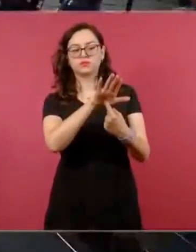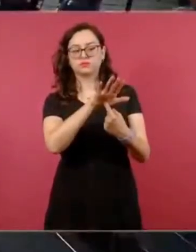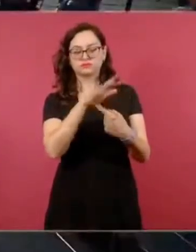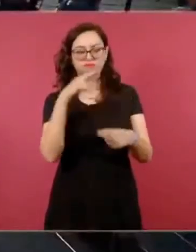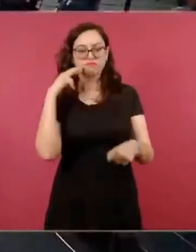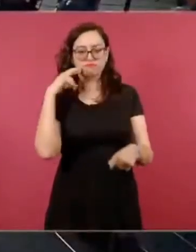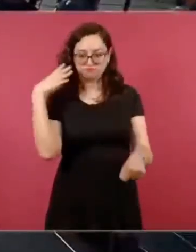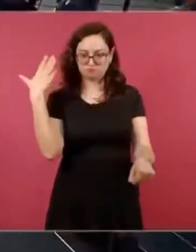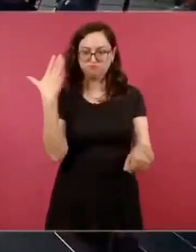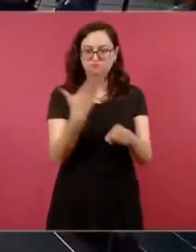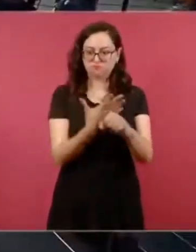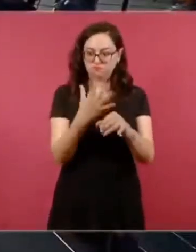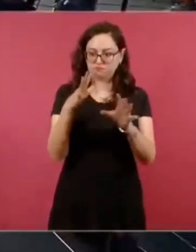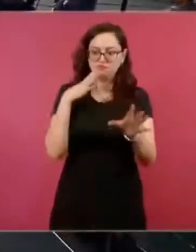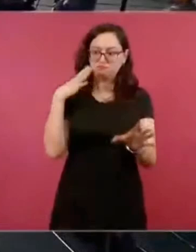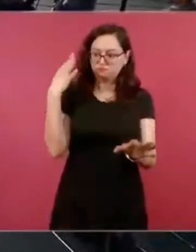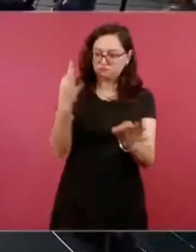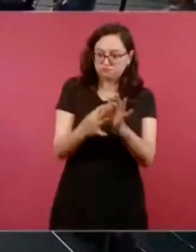responsabilidad.